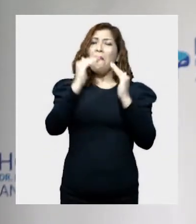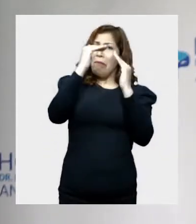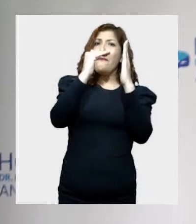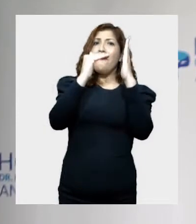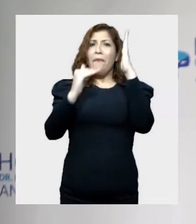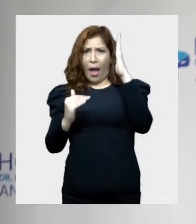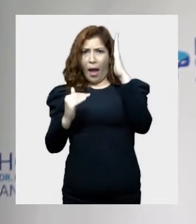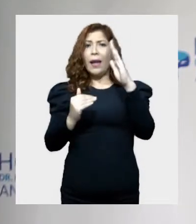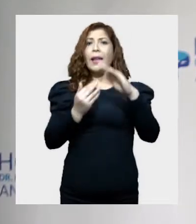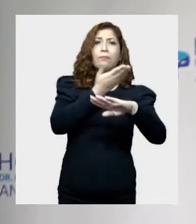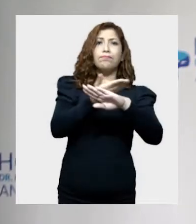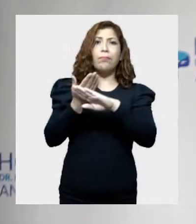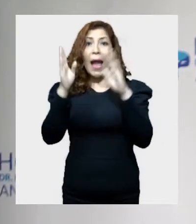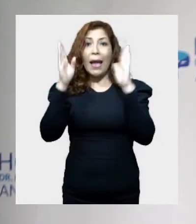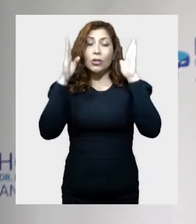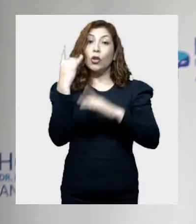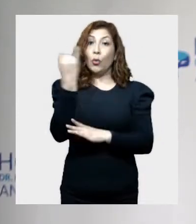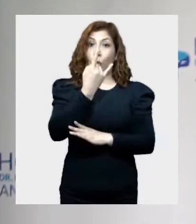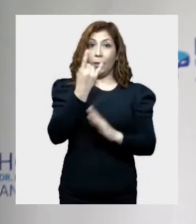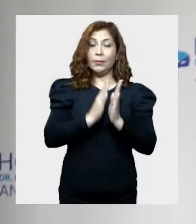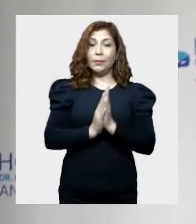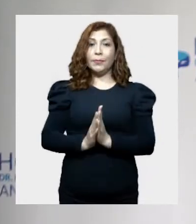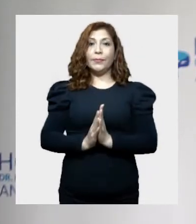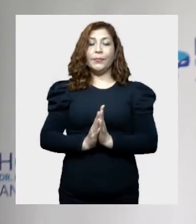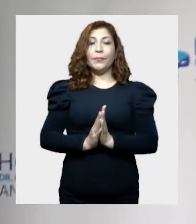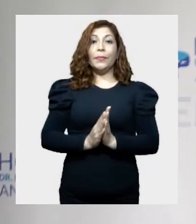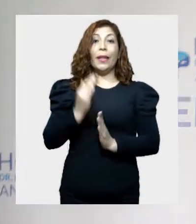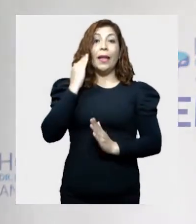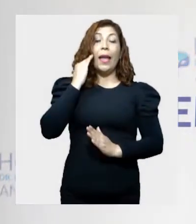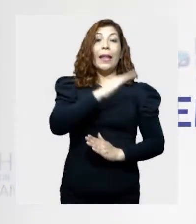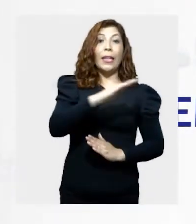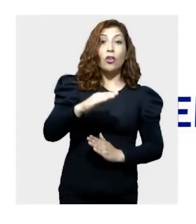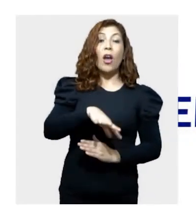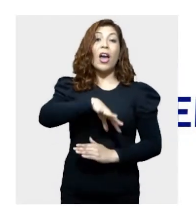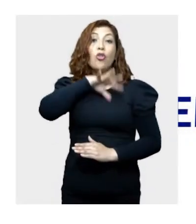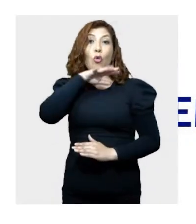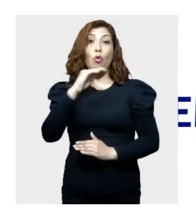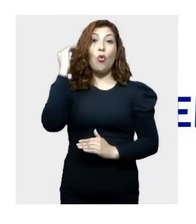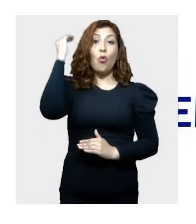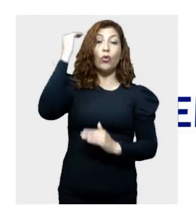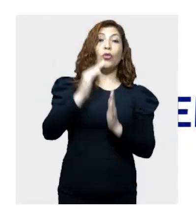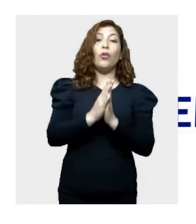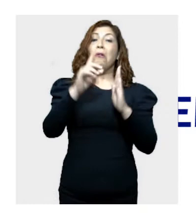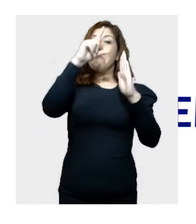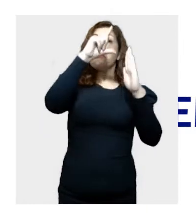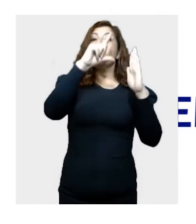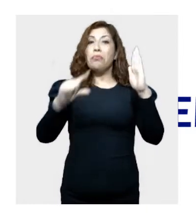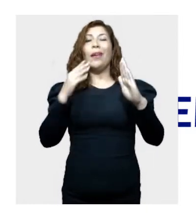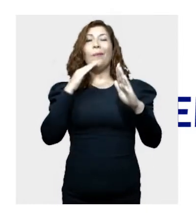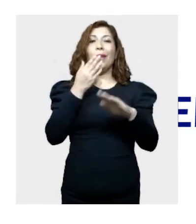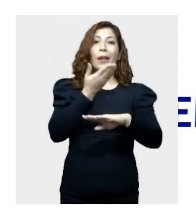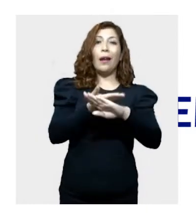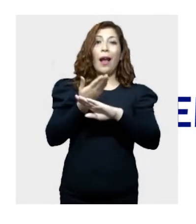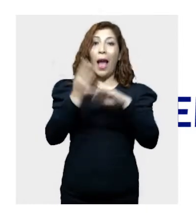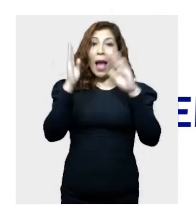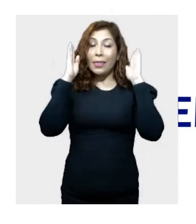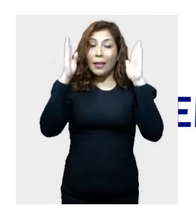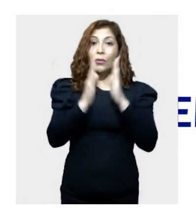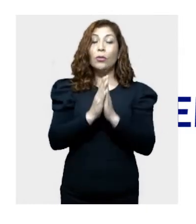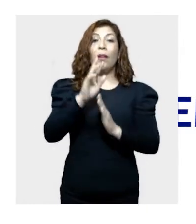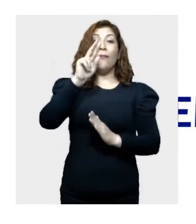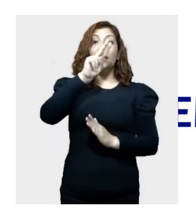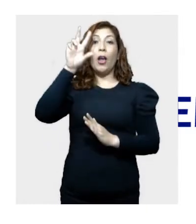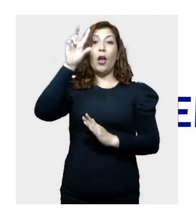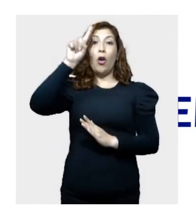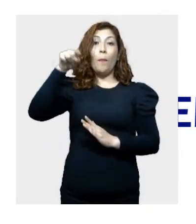baja en la demanda de las atenciones de urgencia. En niños y adultos registramos una caída en la demanda del